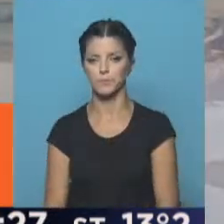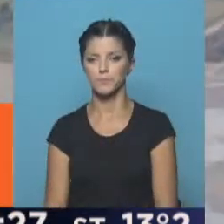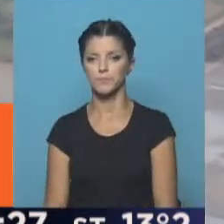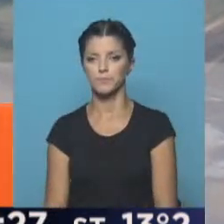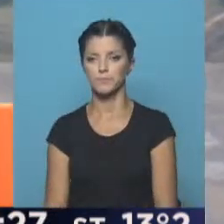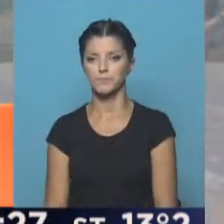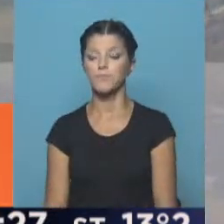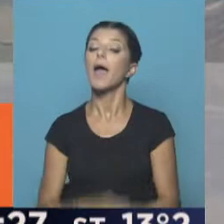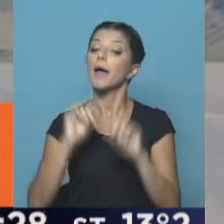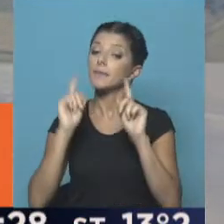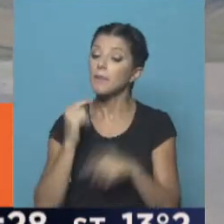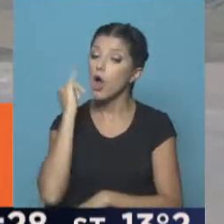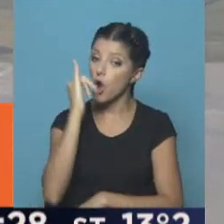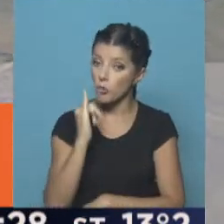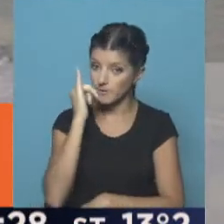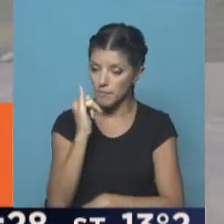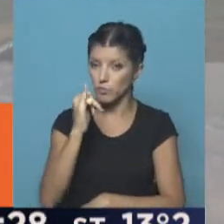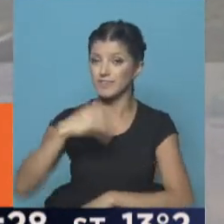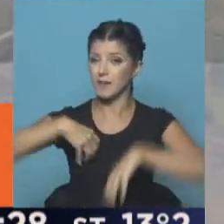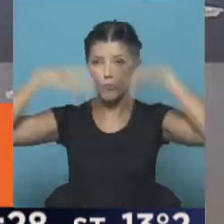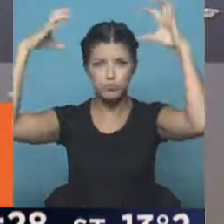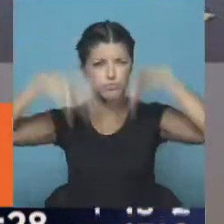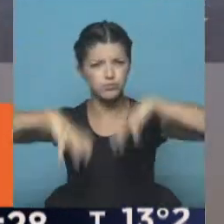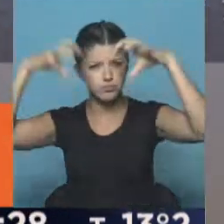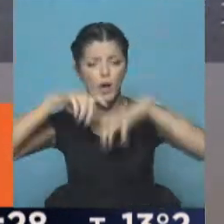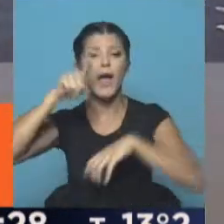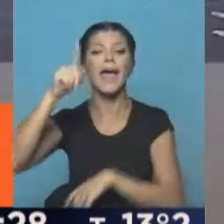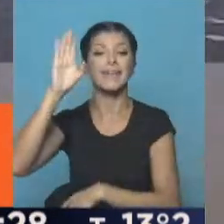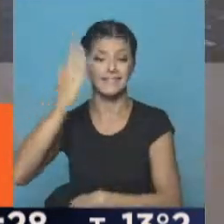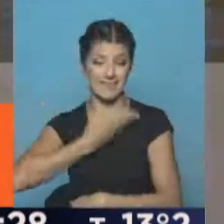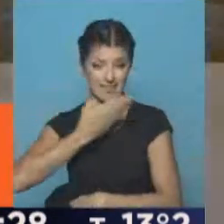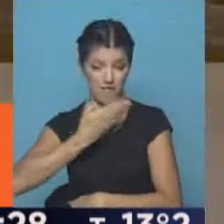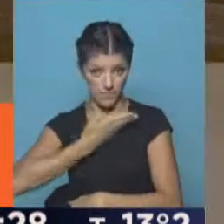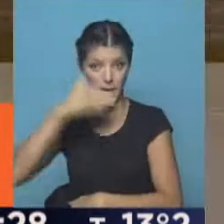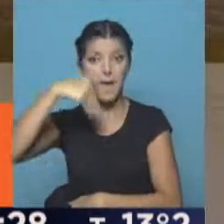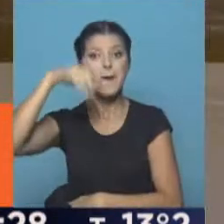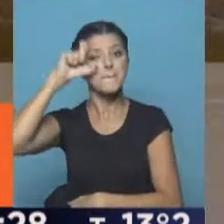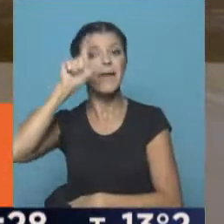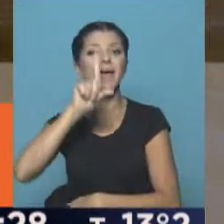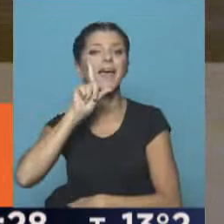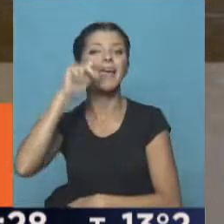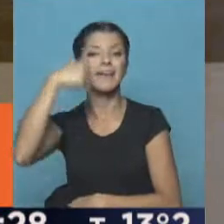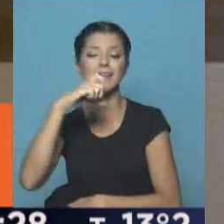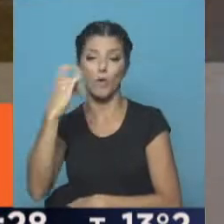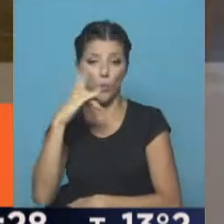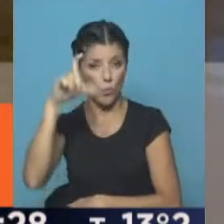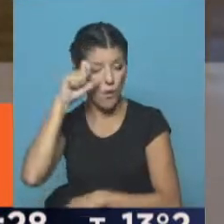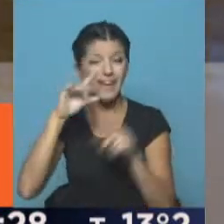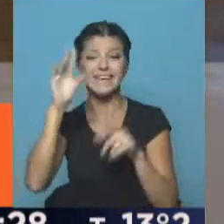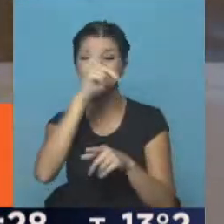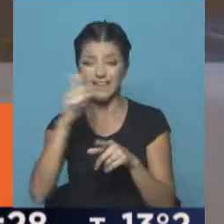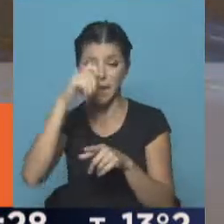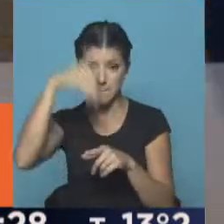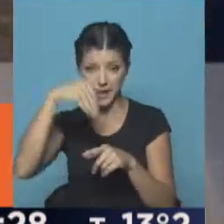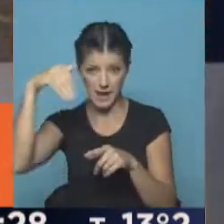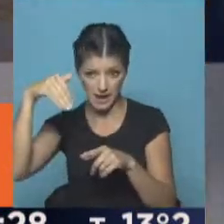Vamos a destacar, por otra parte, que las precipitaciones, concretamente en la localidad santafesina de Merincué, acumularon 100 milímetros y ocasionaron el colapso